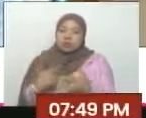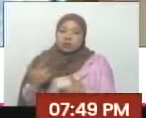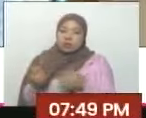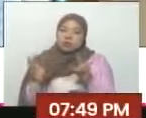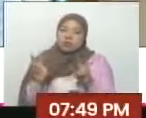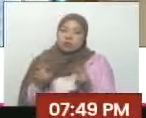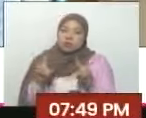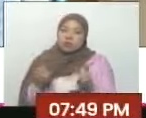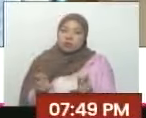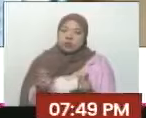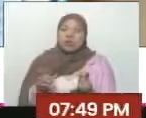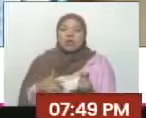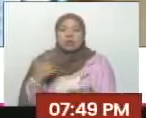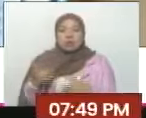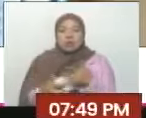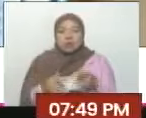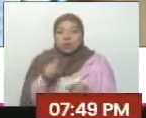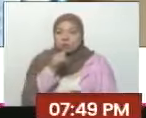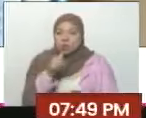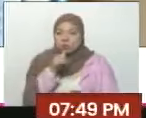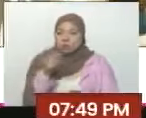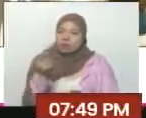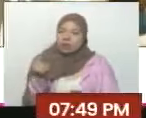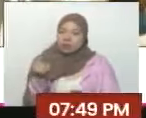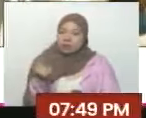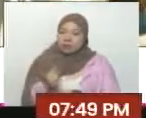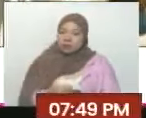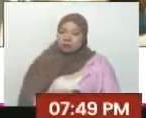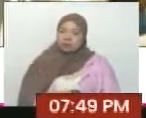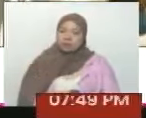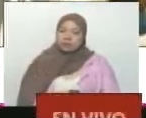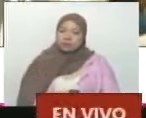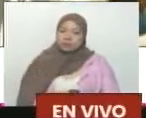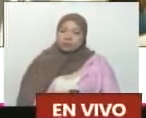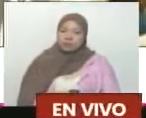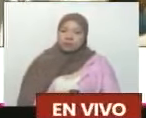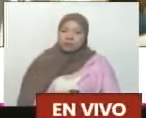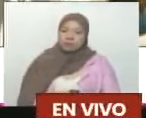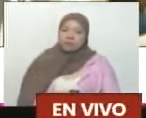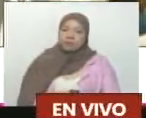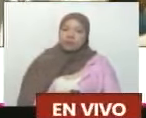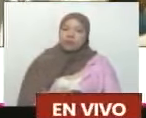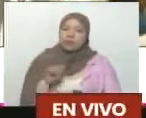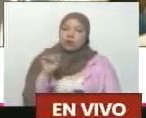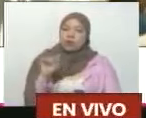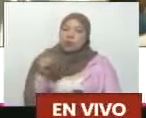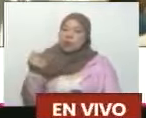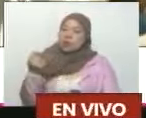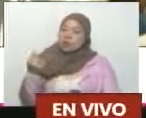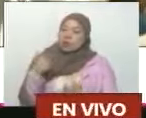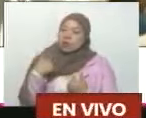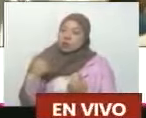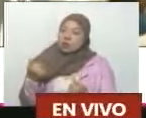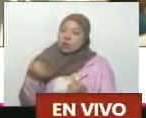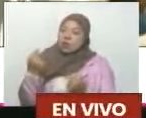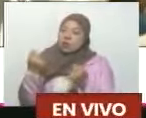nuevas ofrecidas a sus accionistas. Noticias en Economía. Eso es un índice de salud económica.